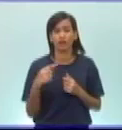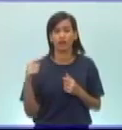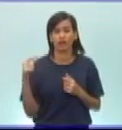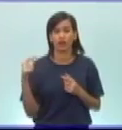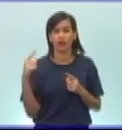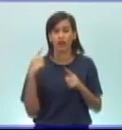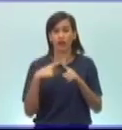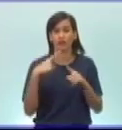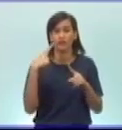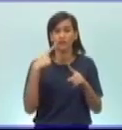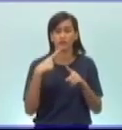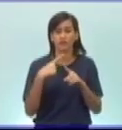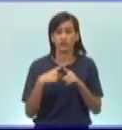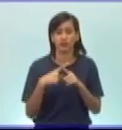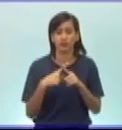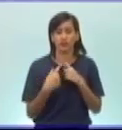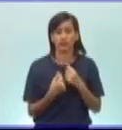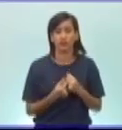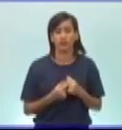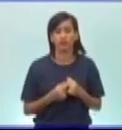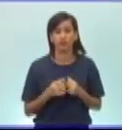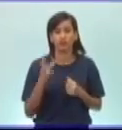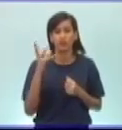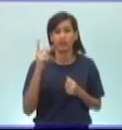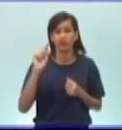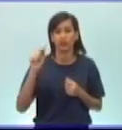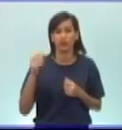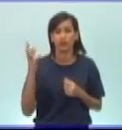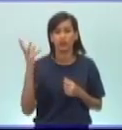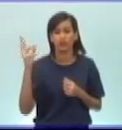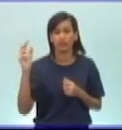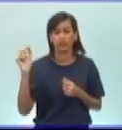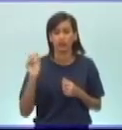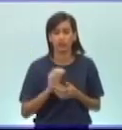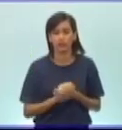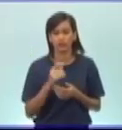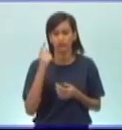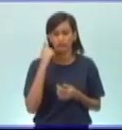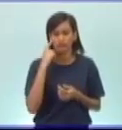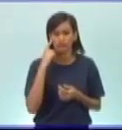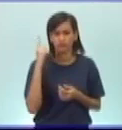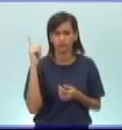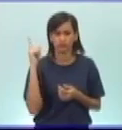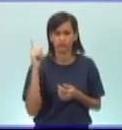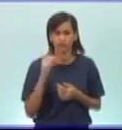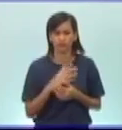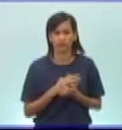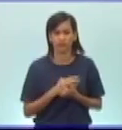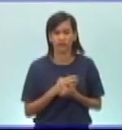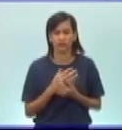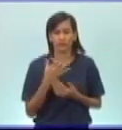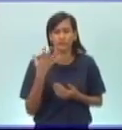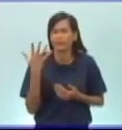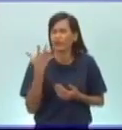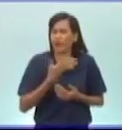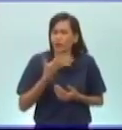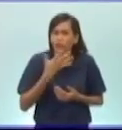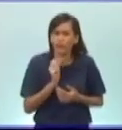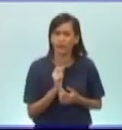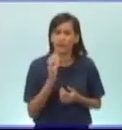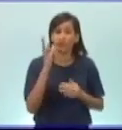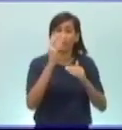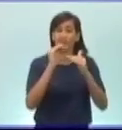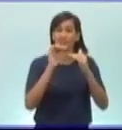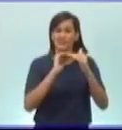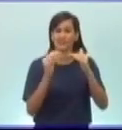de expresiones decimales. Observemos. Disculpen, de fracciones.